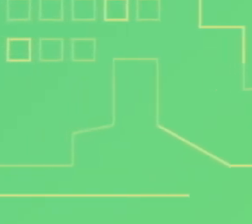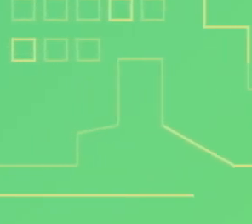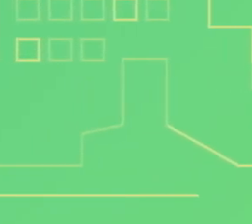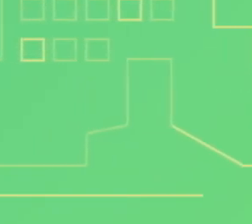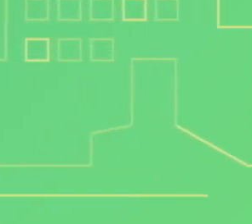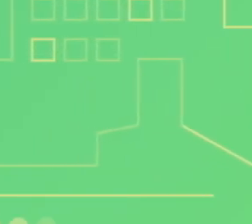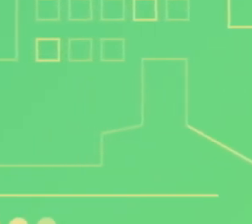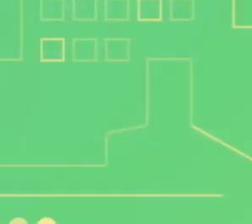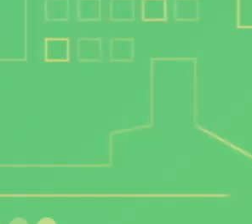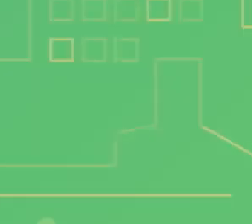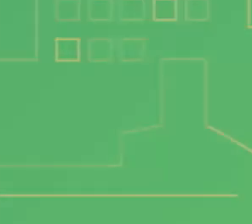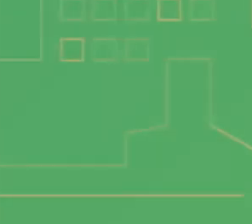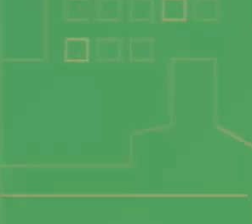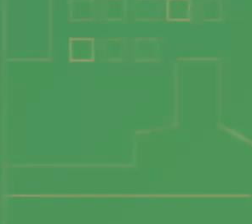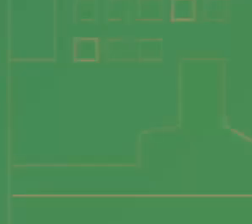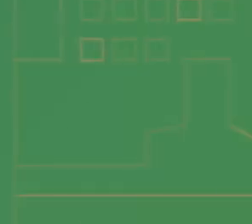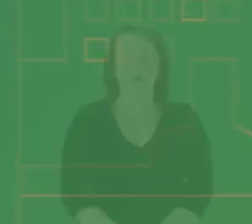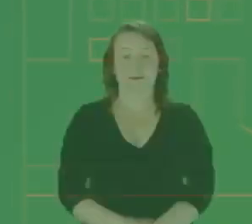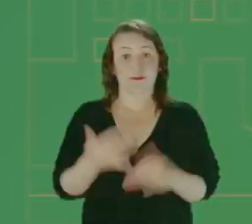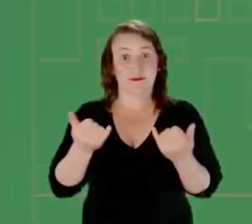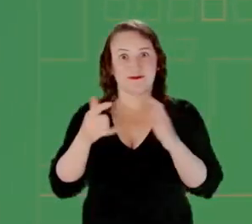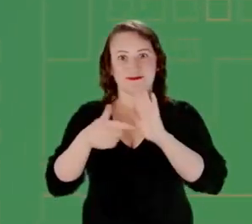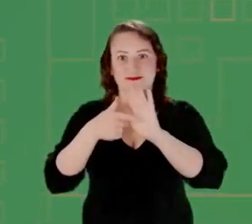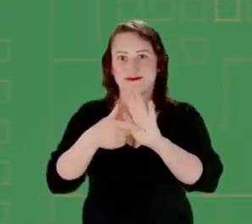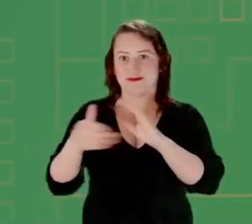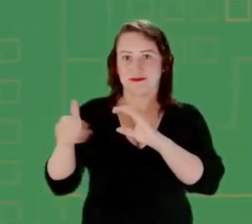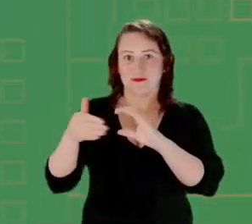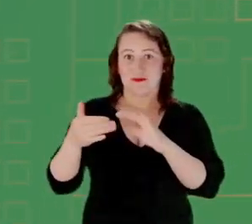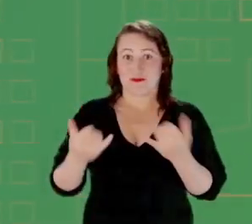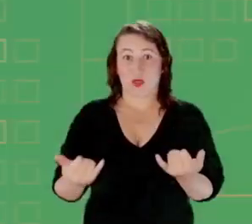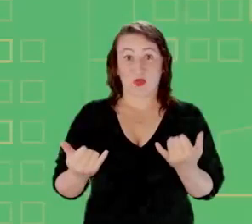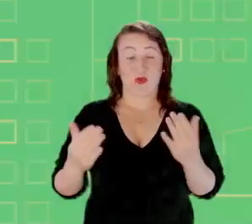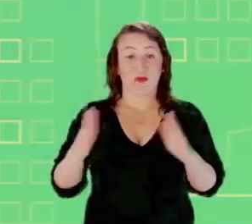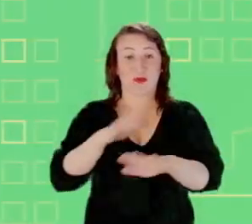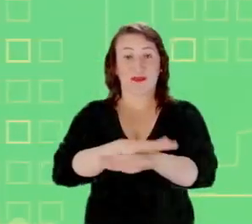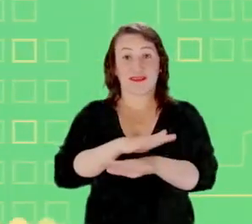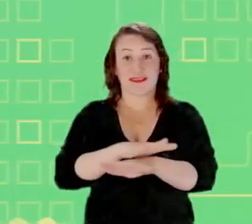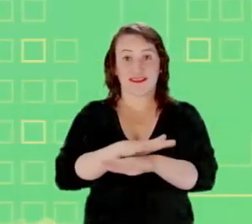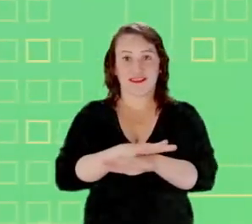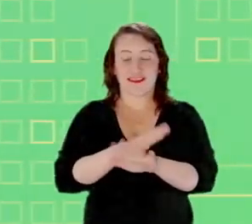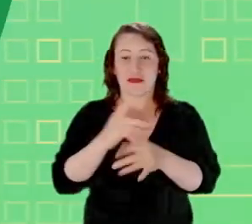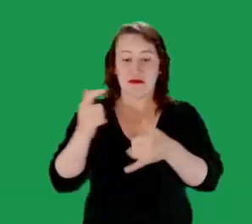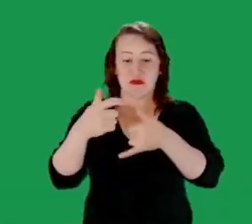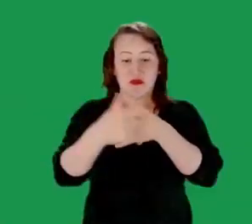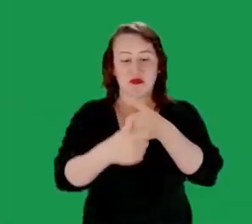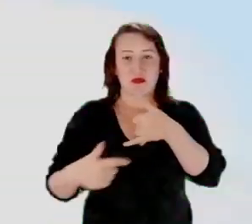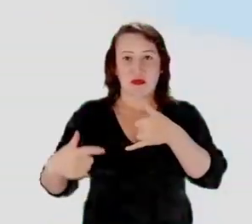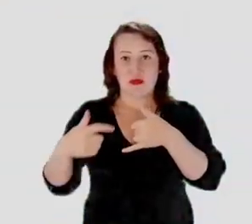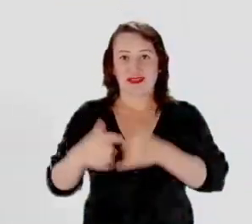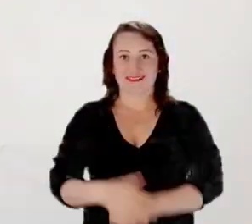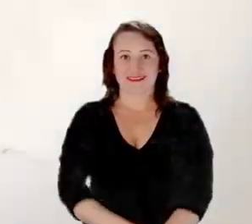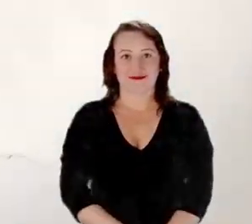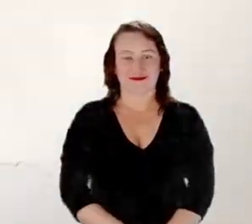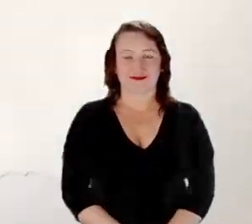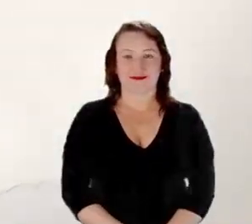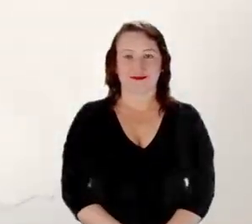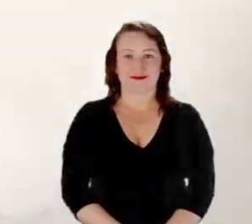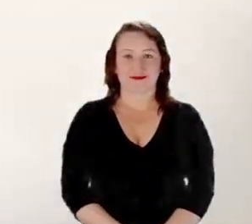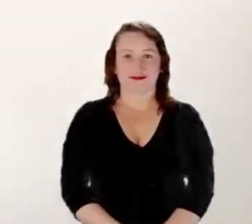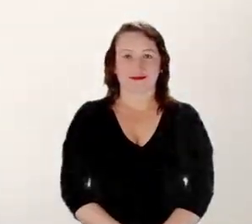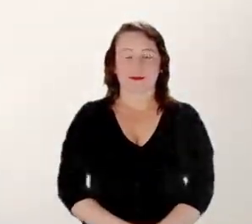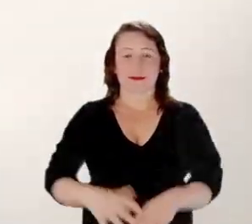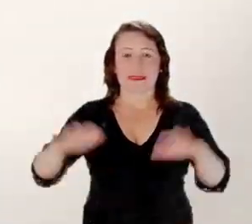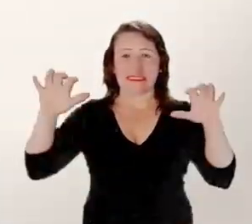A continuación, les presentamos el pronóstico del tiempo de la tarde de hoy en las diferentes regiones del país. Las lluvias del